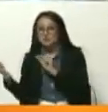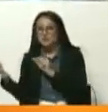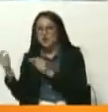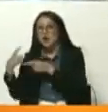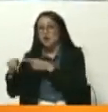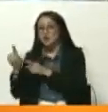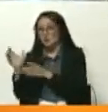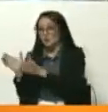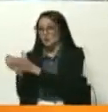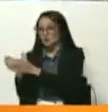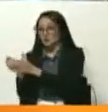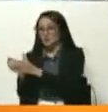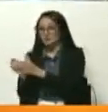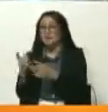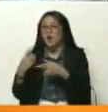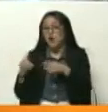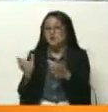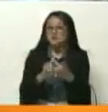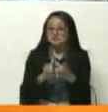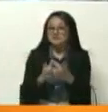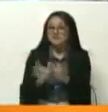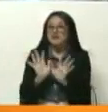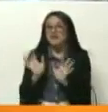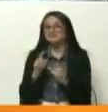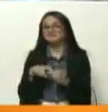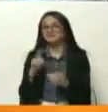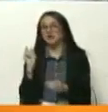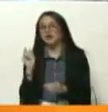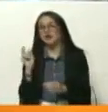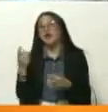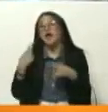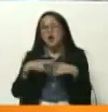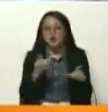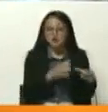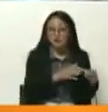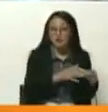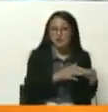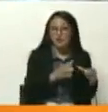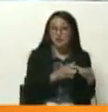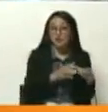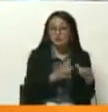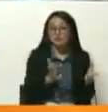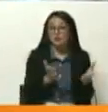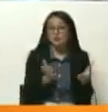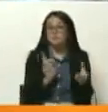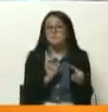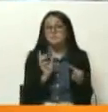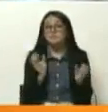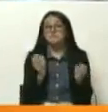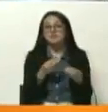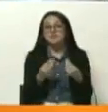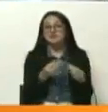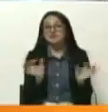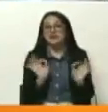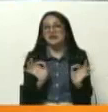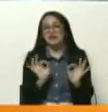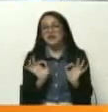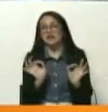fallido, otros se retiraron y hay otros actores armados que no hacen parte,